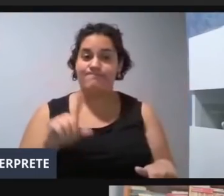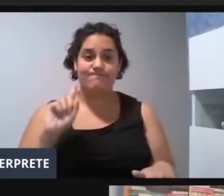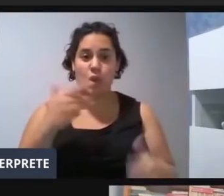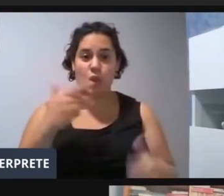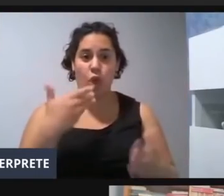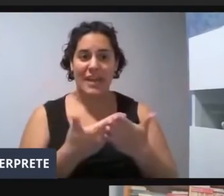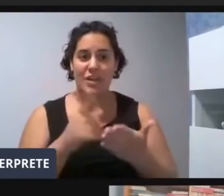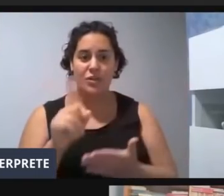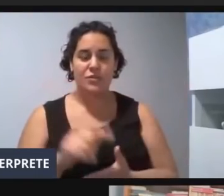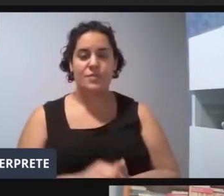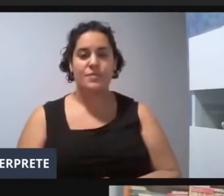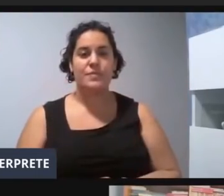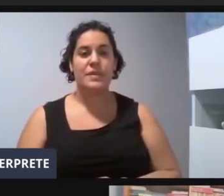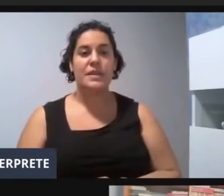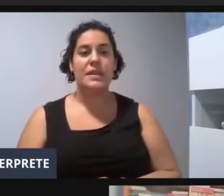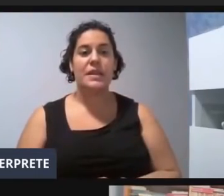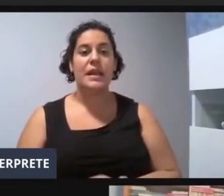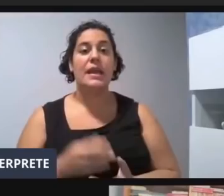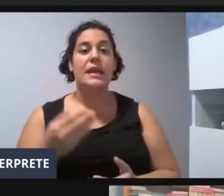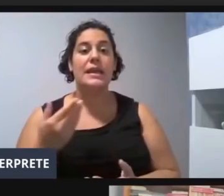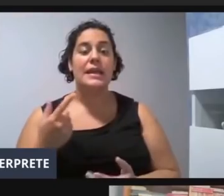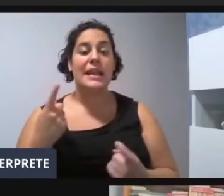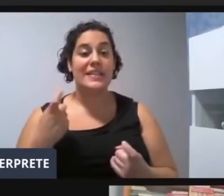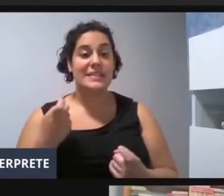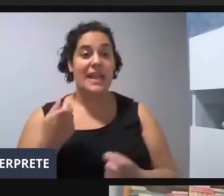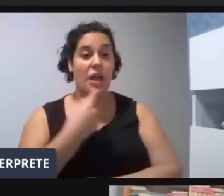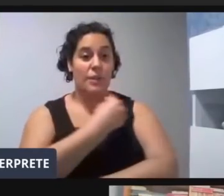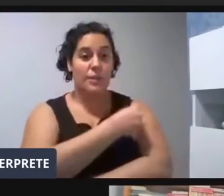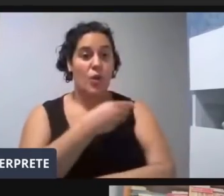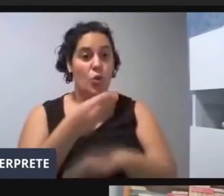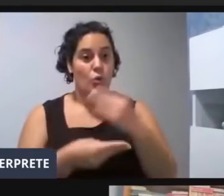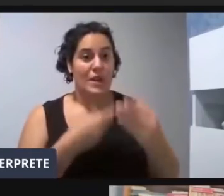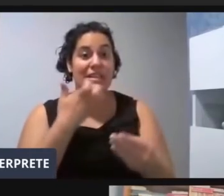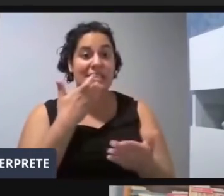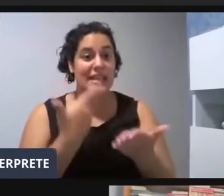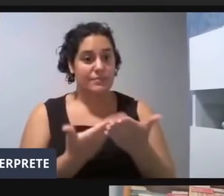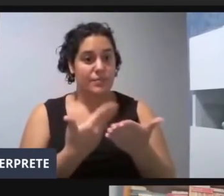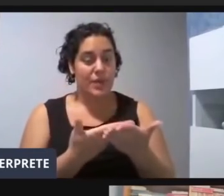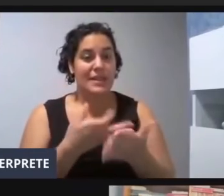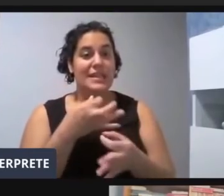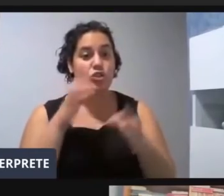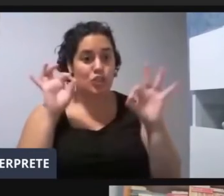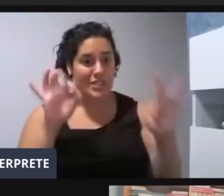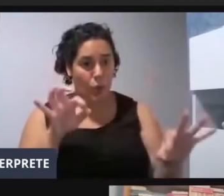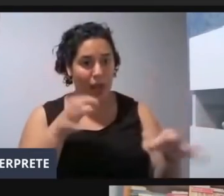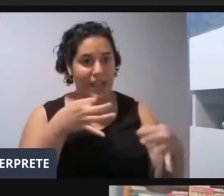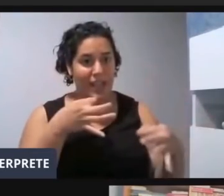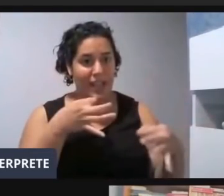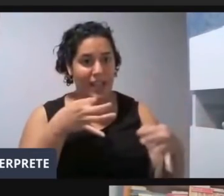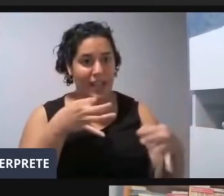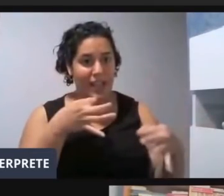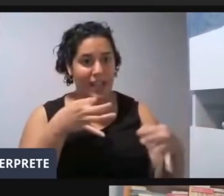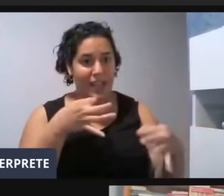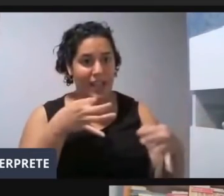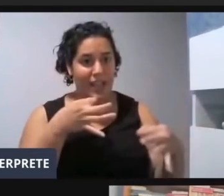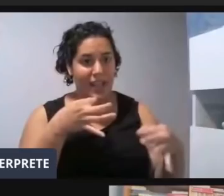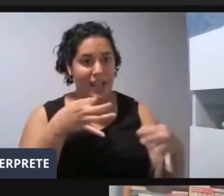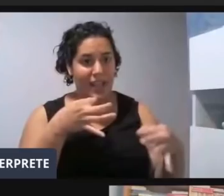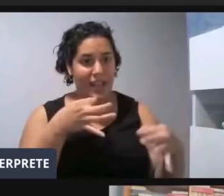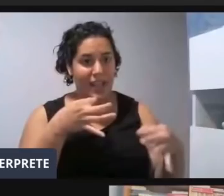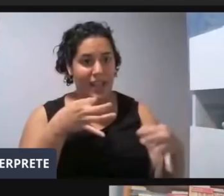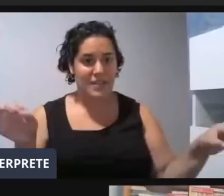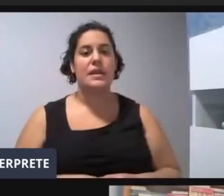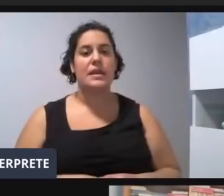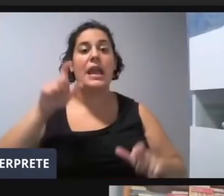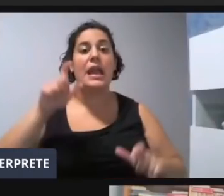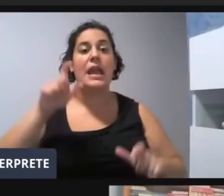del medicamento nos certifican que son seguras y que son eficaces. Y aunque la gente no quiere escuchar esa segunda coletilla, siempre